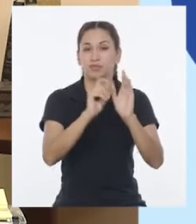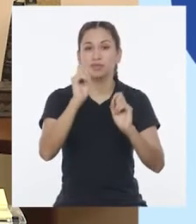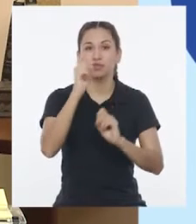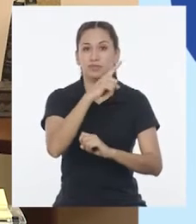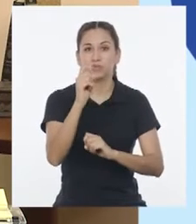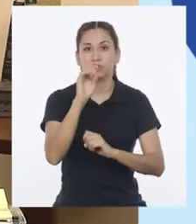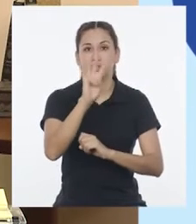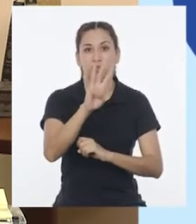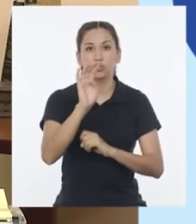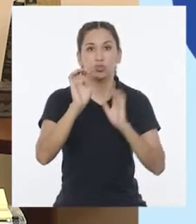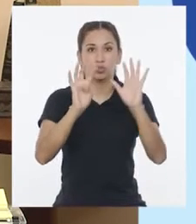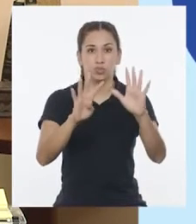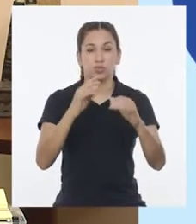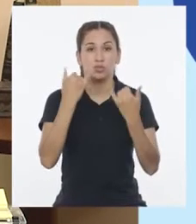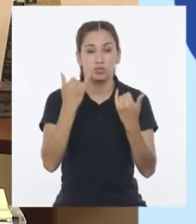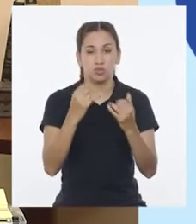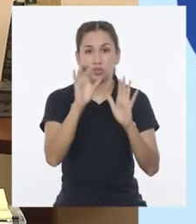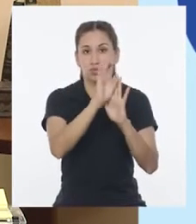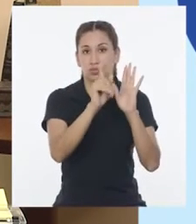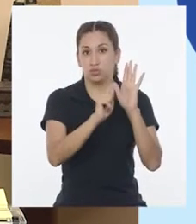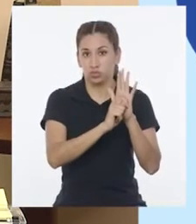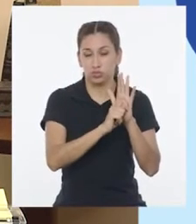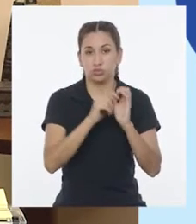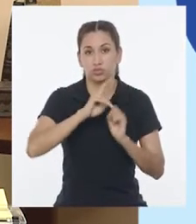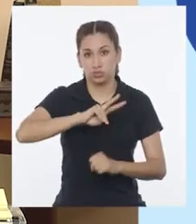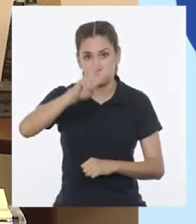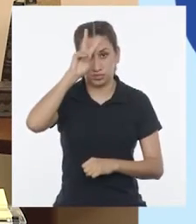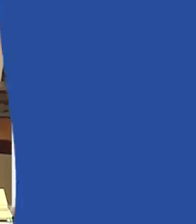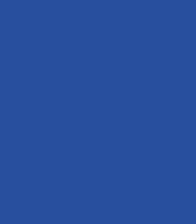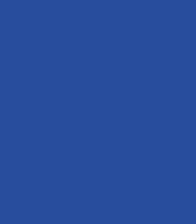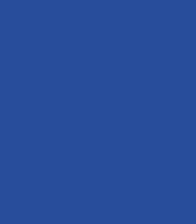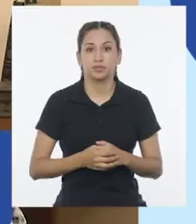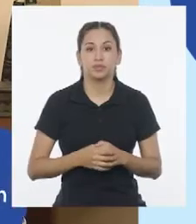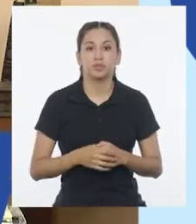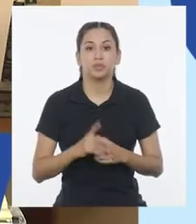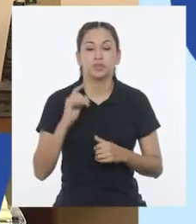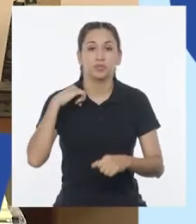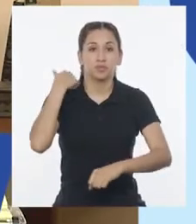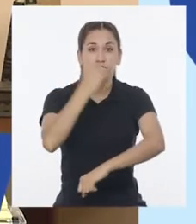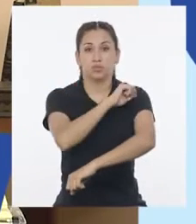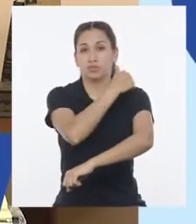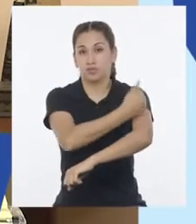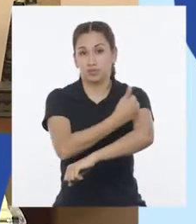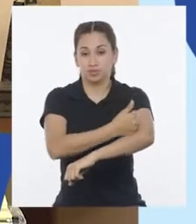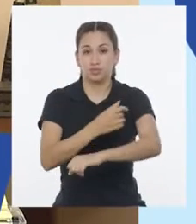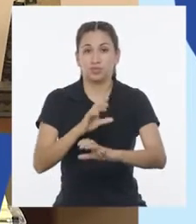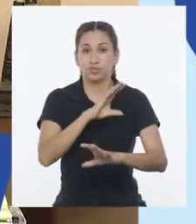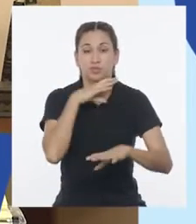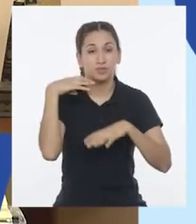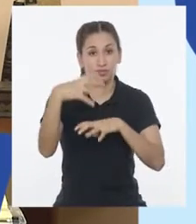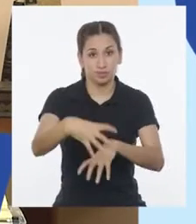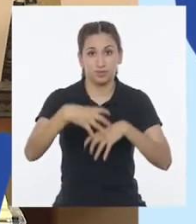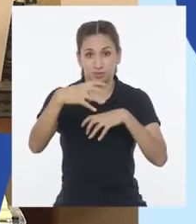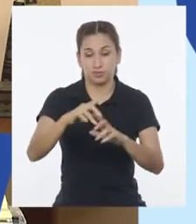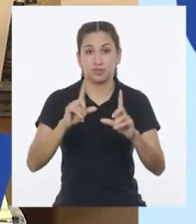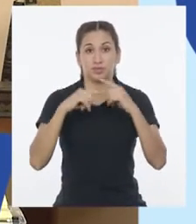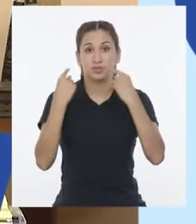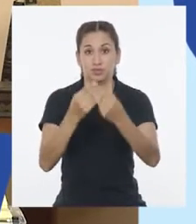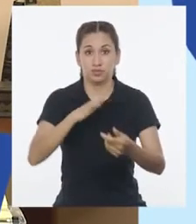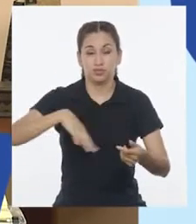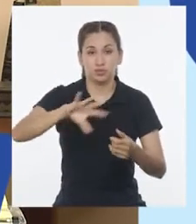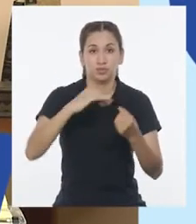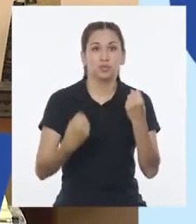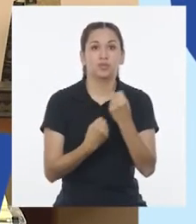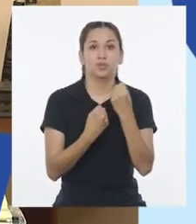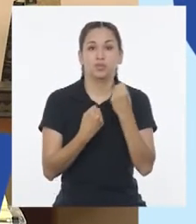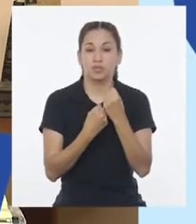artículo 149 de la vigente Constitución Política del Perú. Las autoridades de las comunidades campesinas y nativas, con